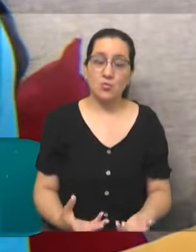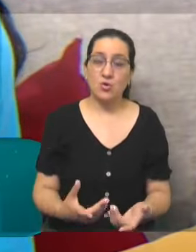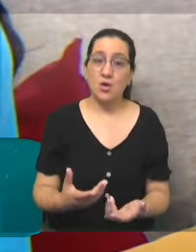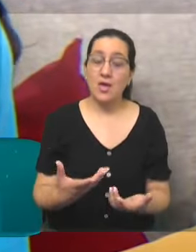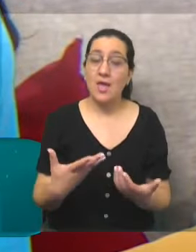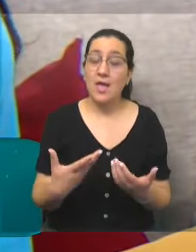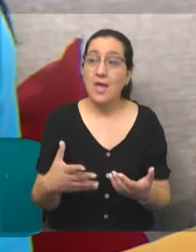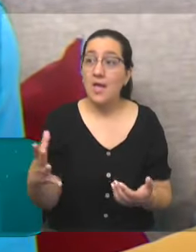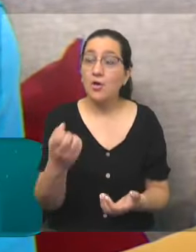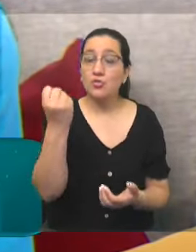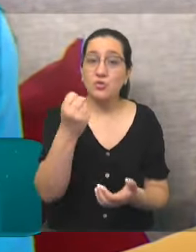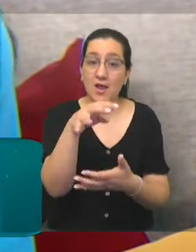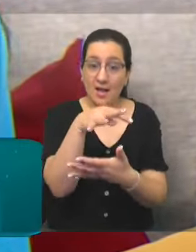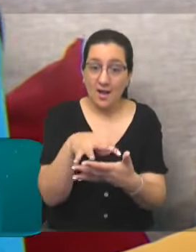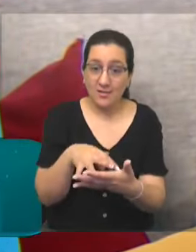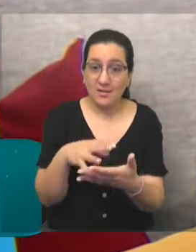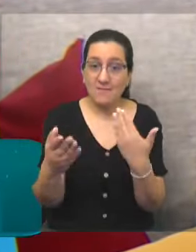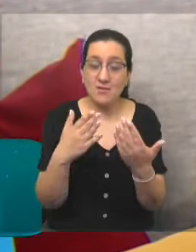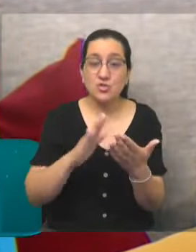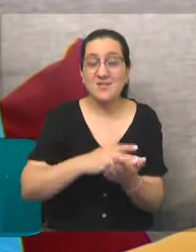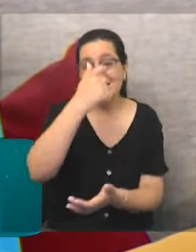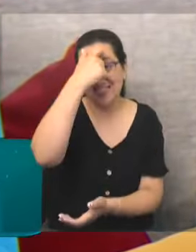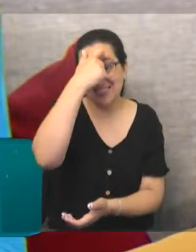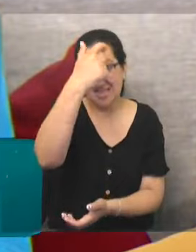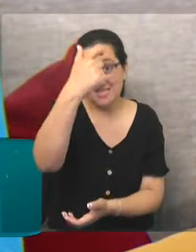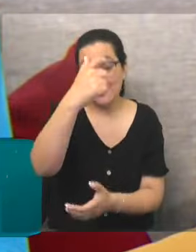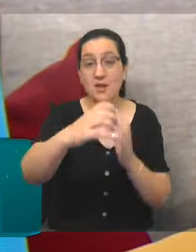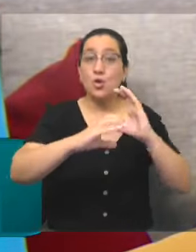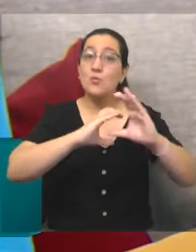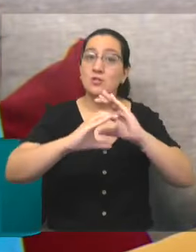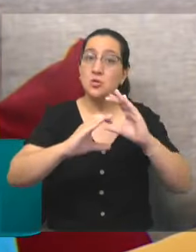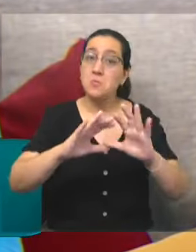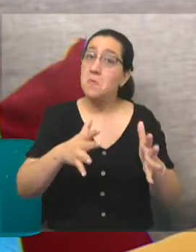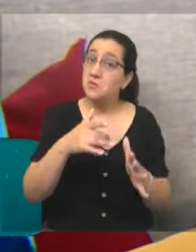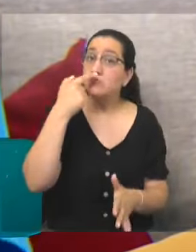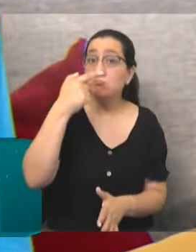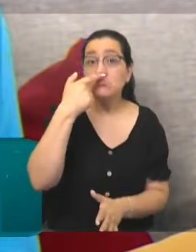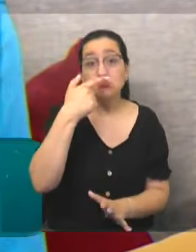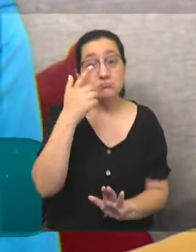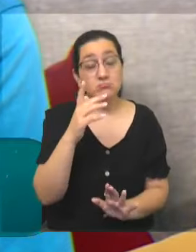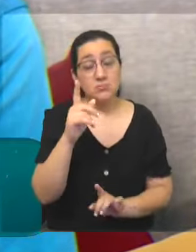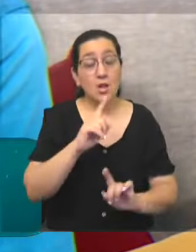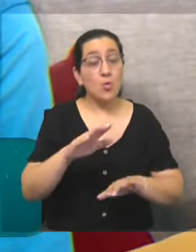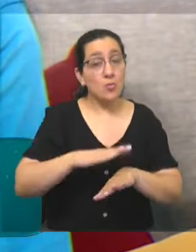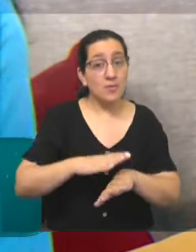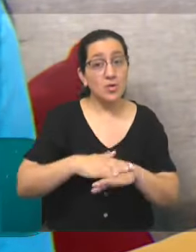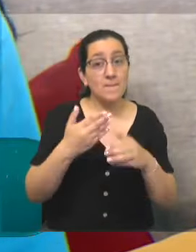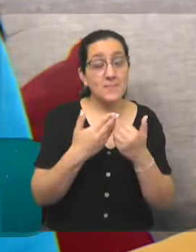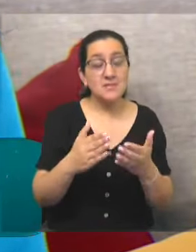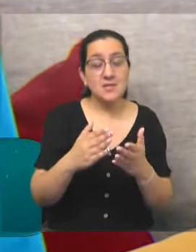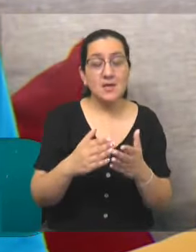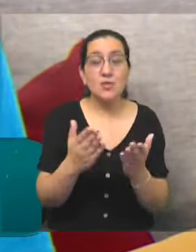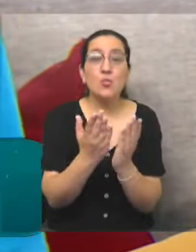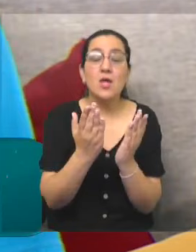cartilla, por suerte, que hablaba de ciencias de la comunicación y me pareció como interesante. En algún momento pensé en hacer profesorado de